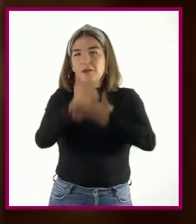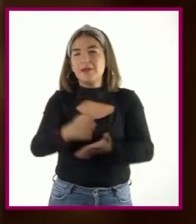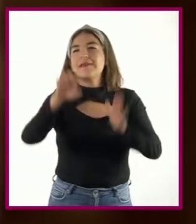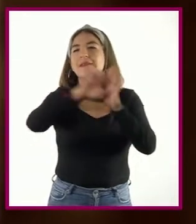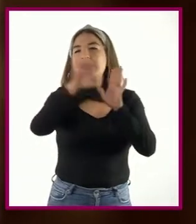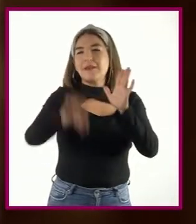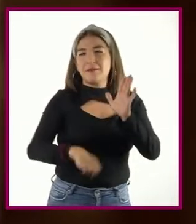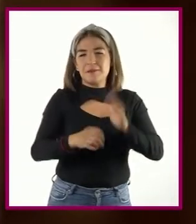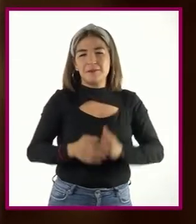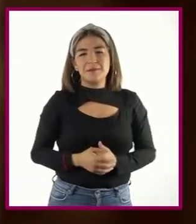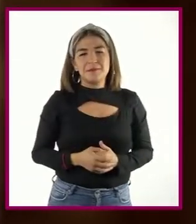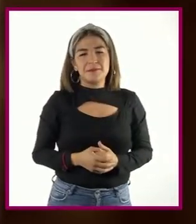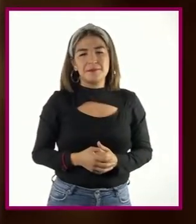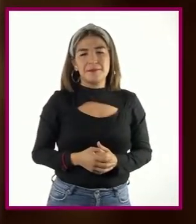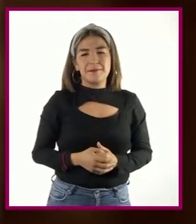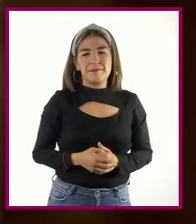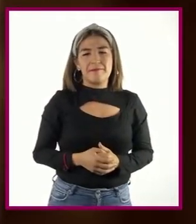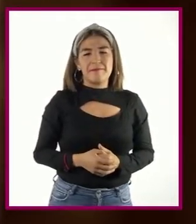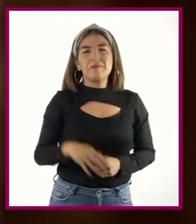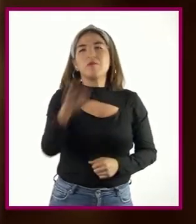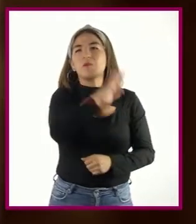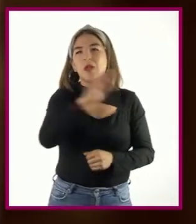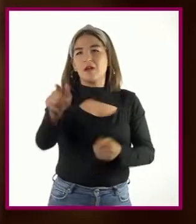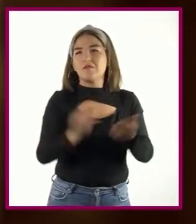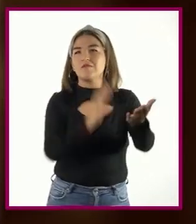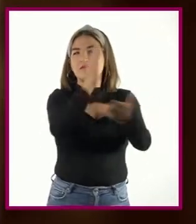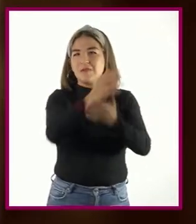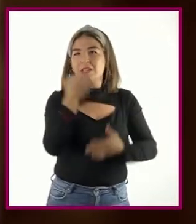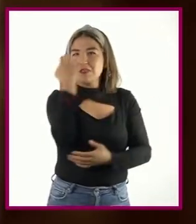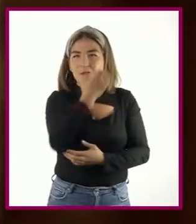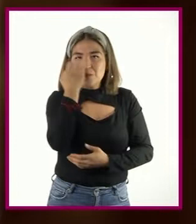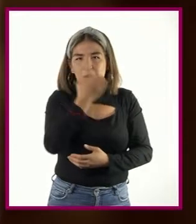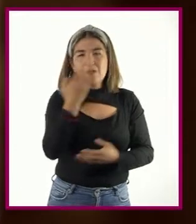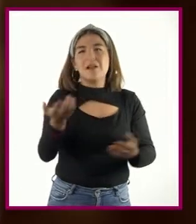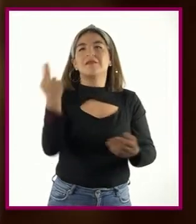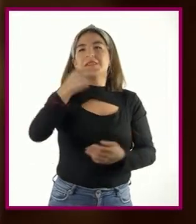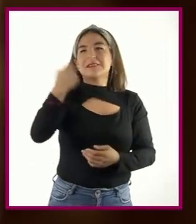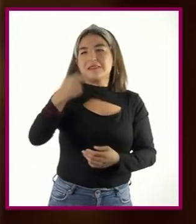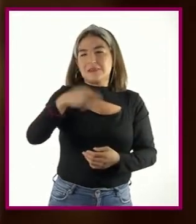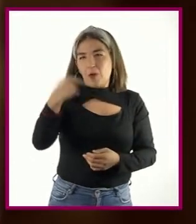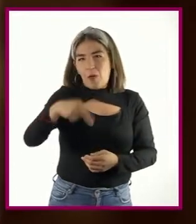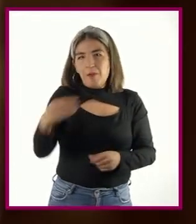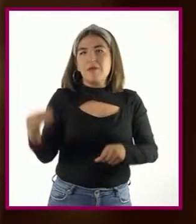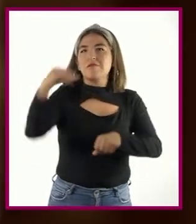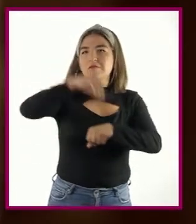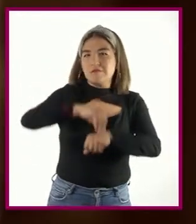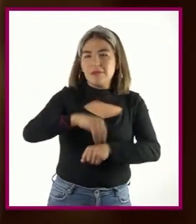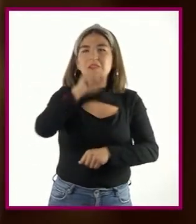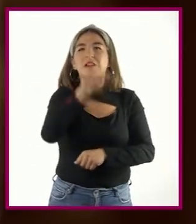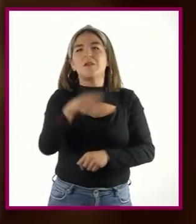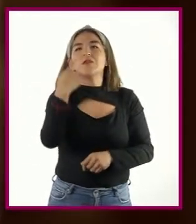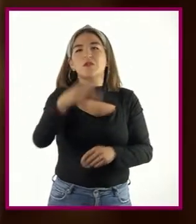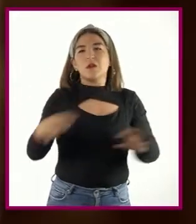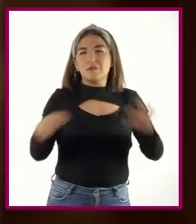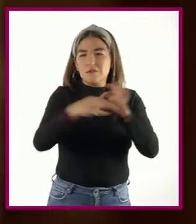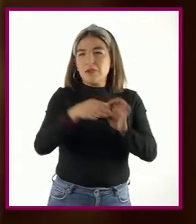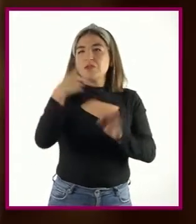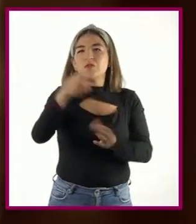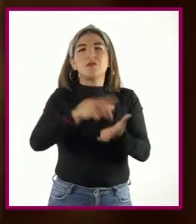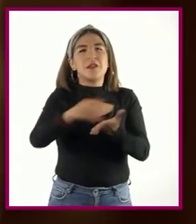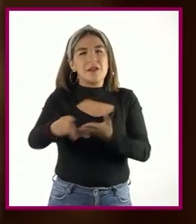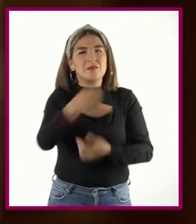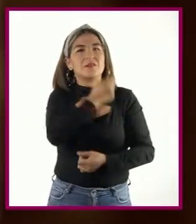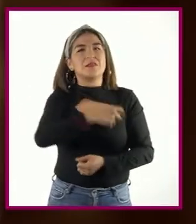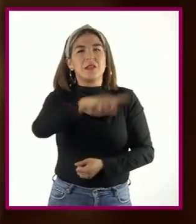ejemplo, pues poder ir a la escuela, necesitan tener un nombre, atañe con relación a su derecho a la